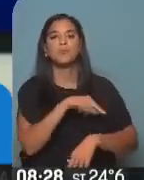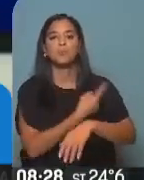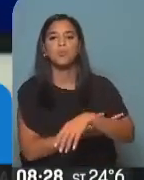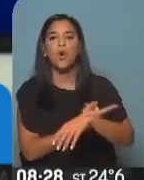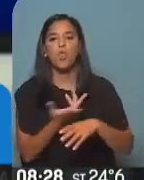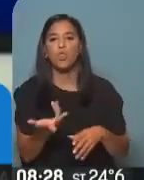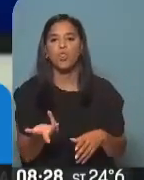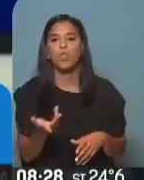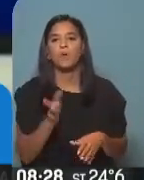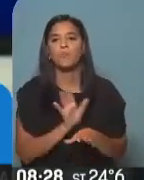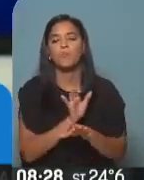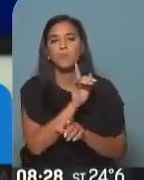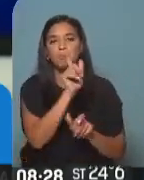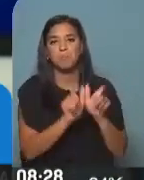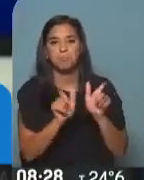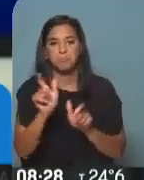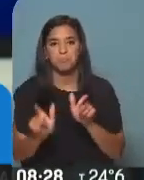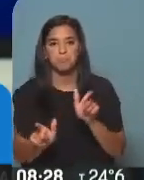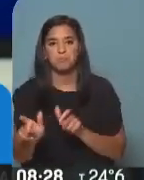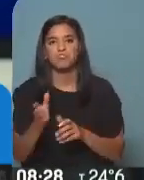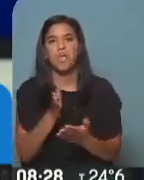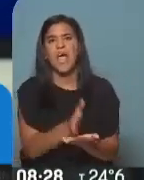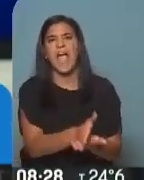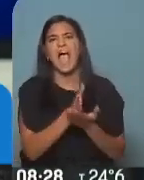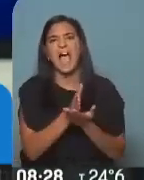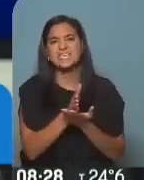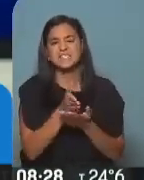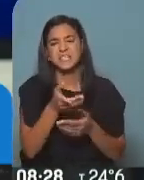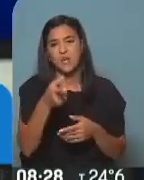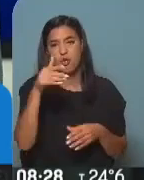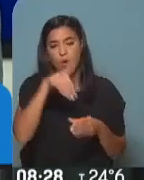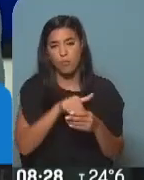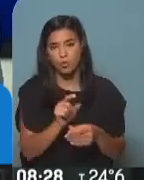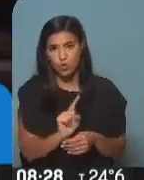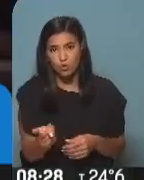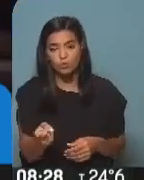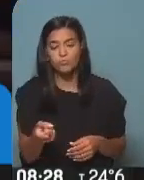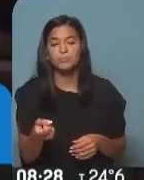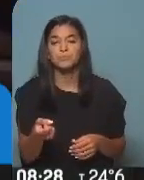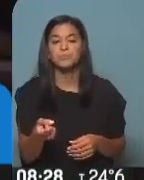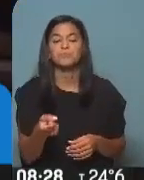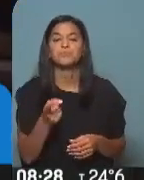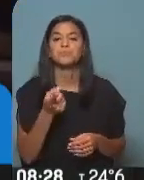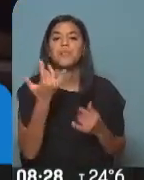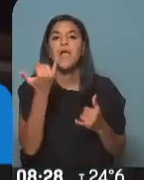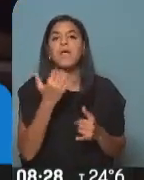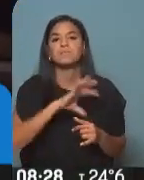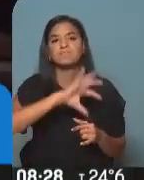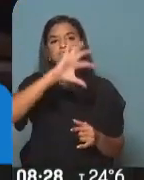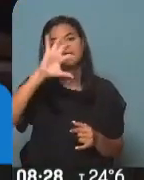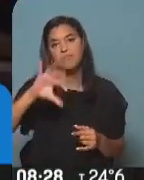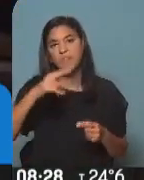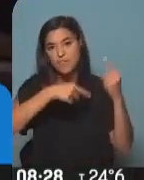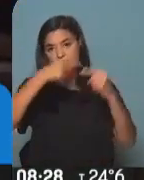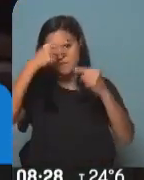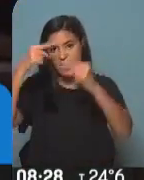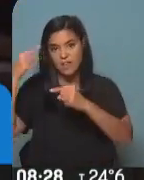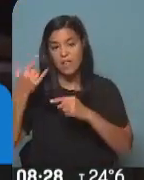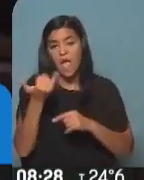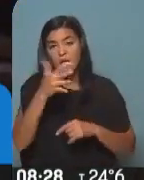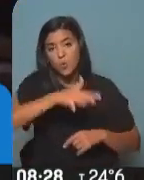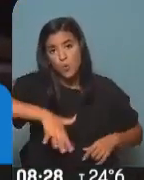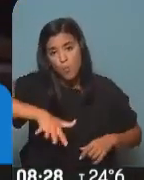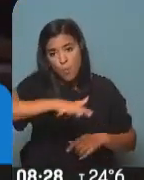molestado demasiado a la ciudadanía porque no los castiga con el voto, ¿no? Bueno, hay que ver los diferentes distritos, ¿sí? Hay distritos